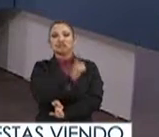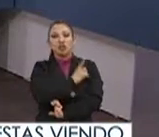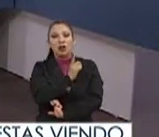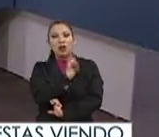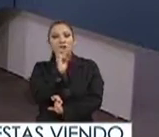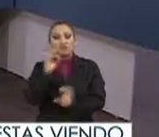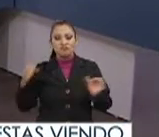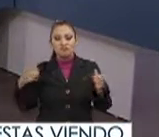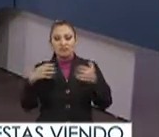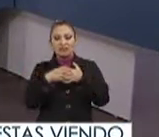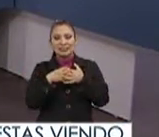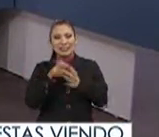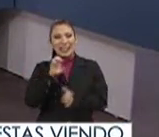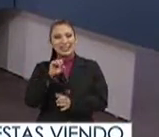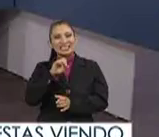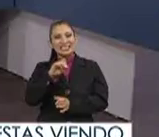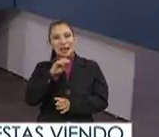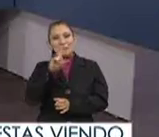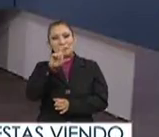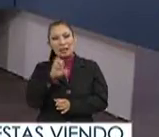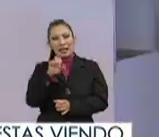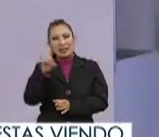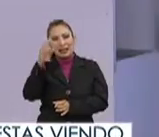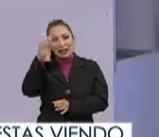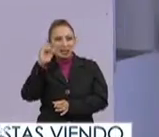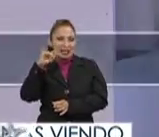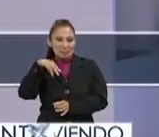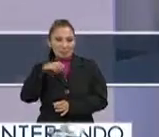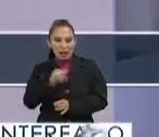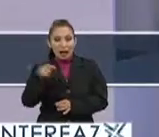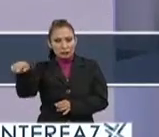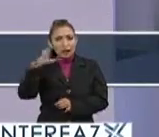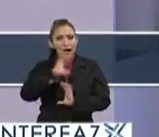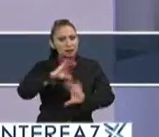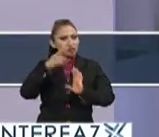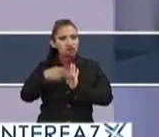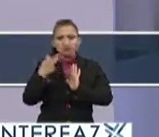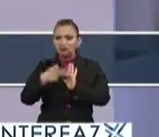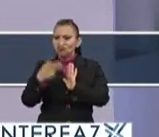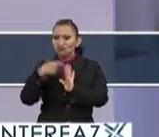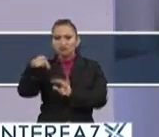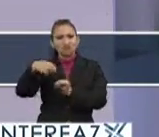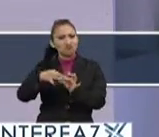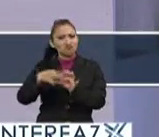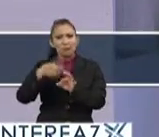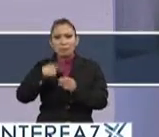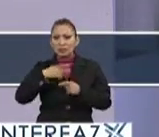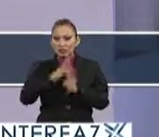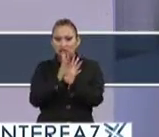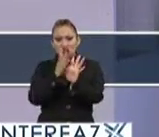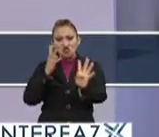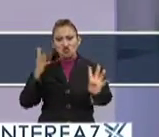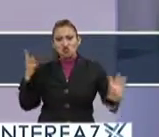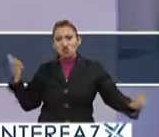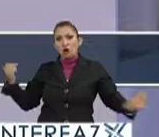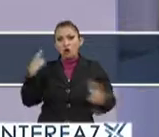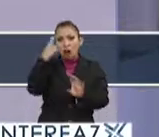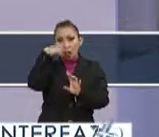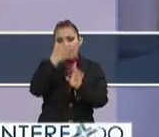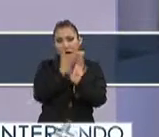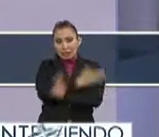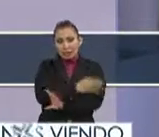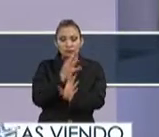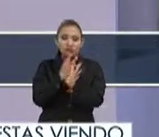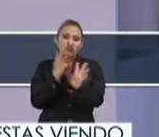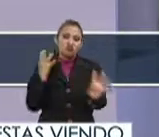vocal. Y bueno, pues ya son tradicionales esos conciertos. La gente se forma a veces desde una hora antes, un